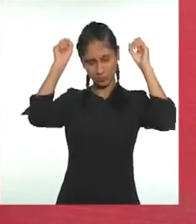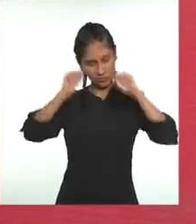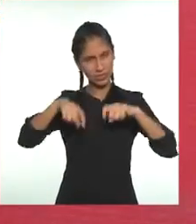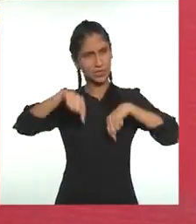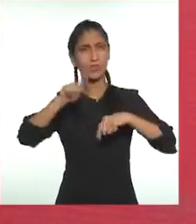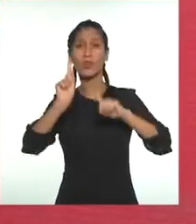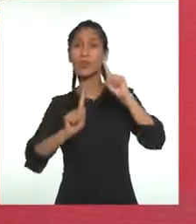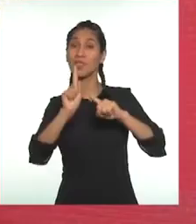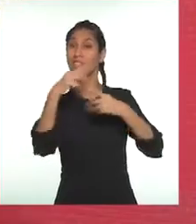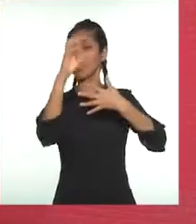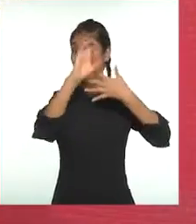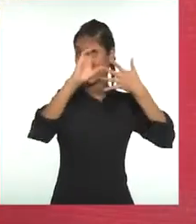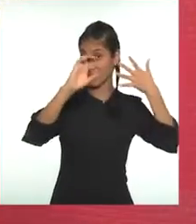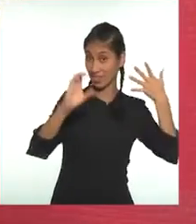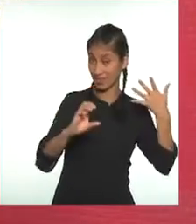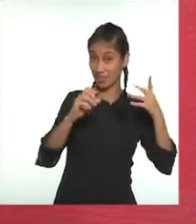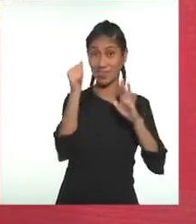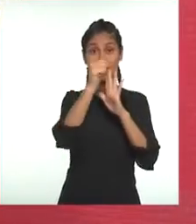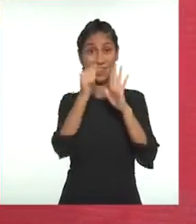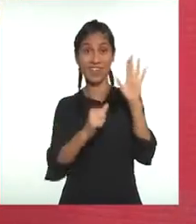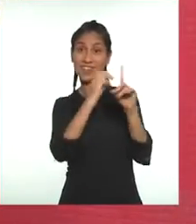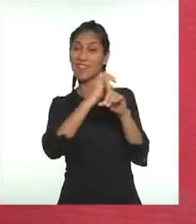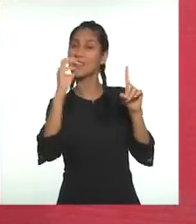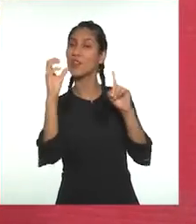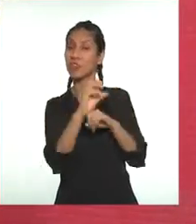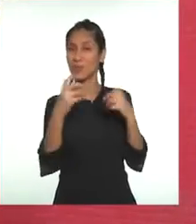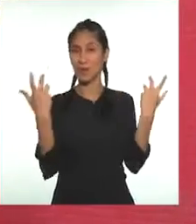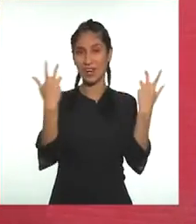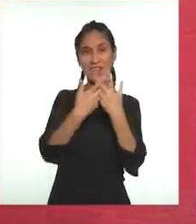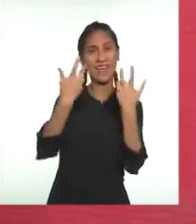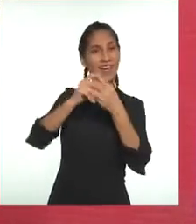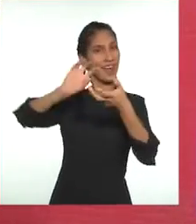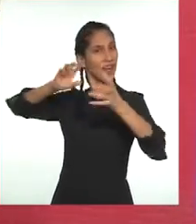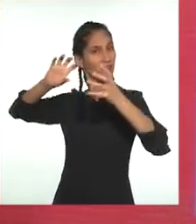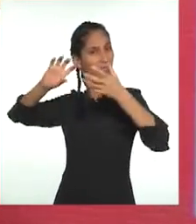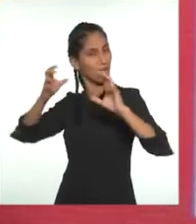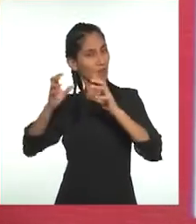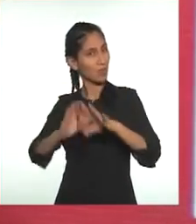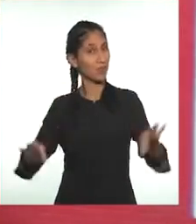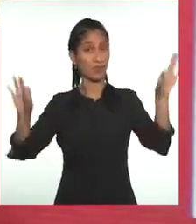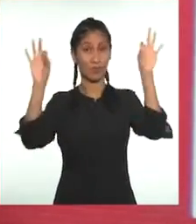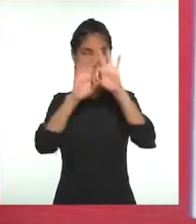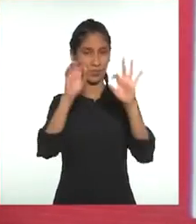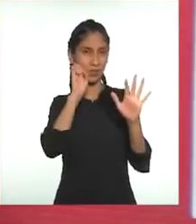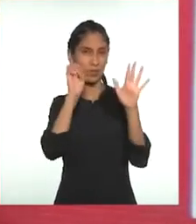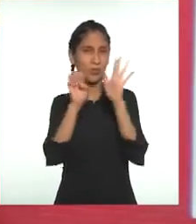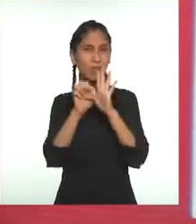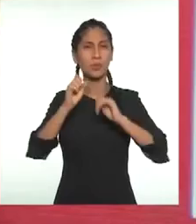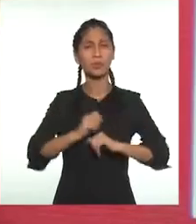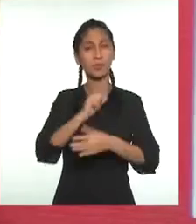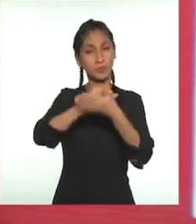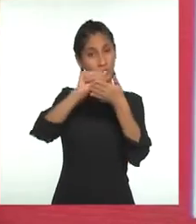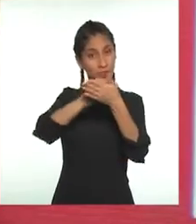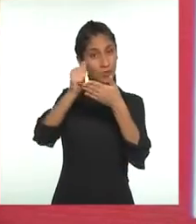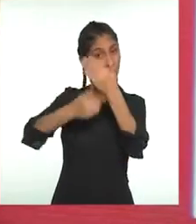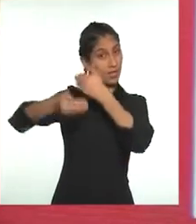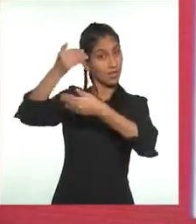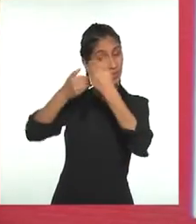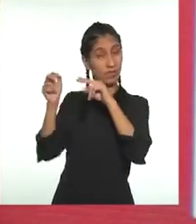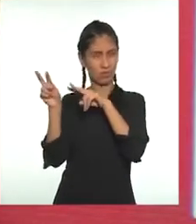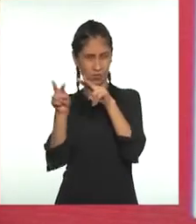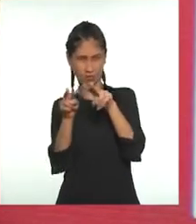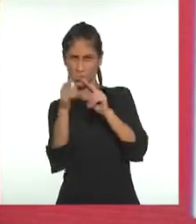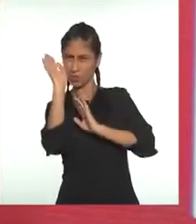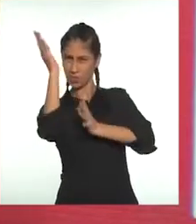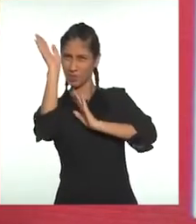las características del arte y de la cultura, puesto que representan los cambios sociales importantes. Por ejemplo, hace unos meses fui a ver una